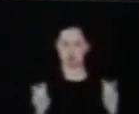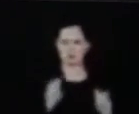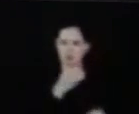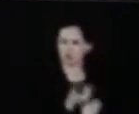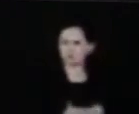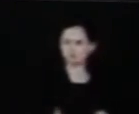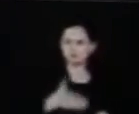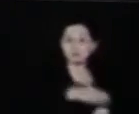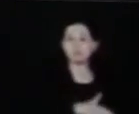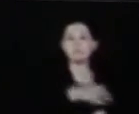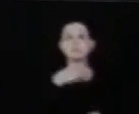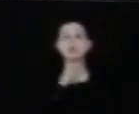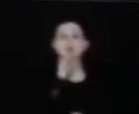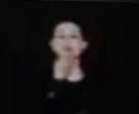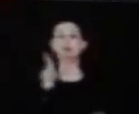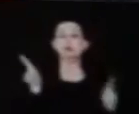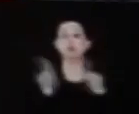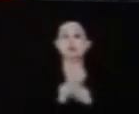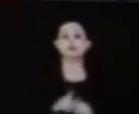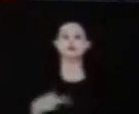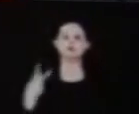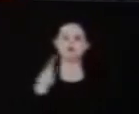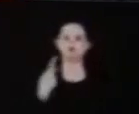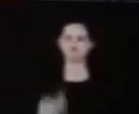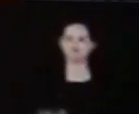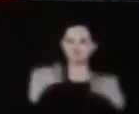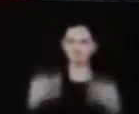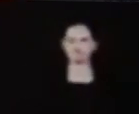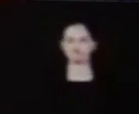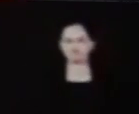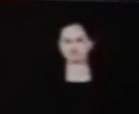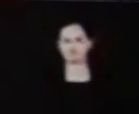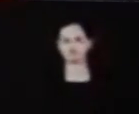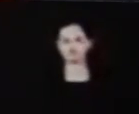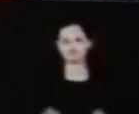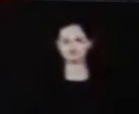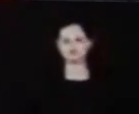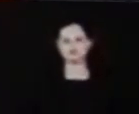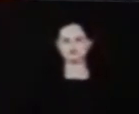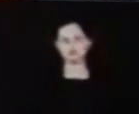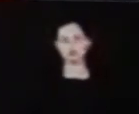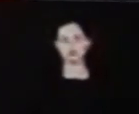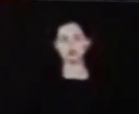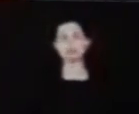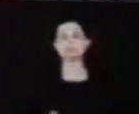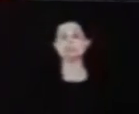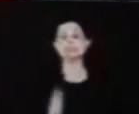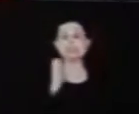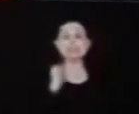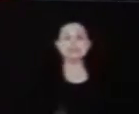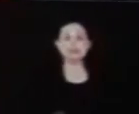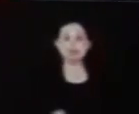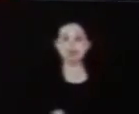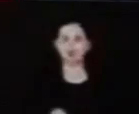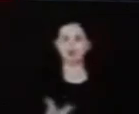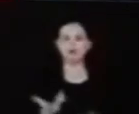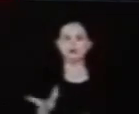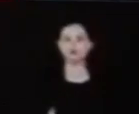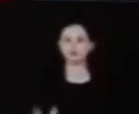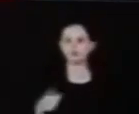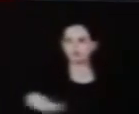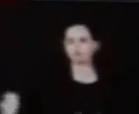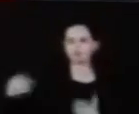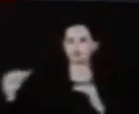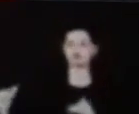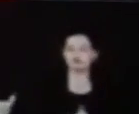administrativo, sino como una política de principios, toda vez que implica terminar con los privilegios de